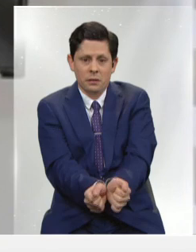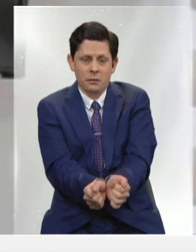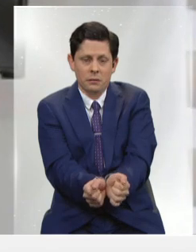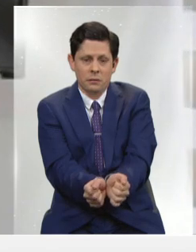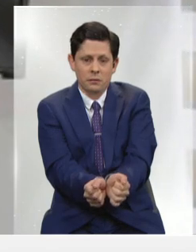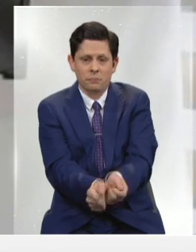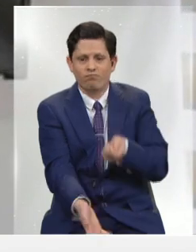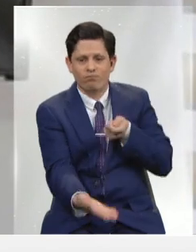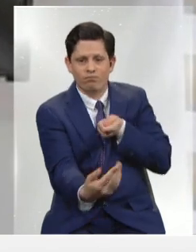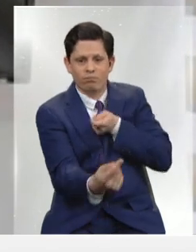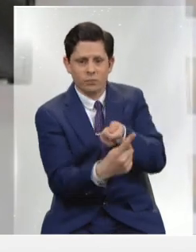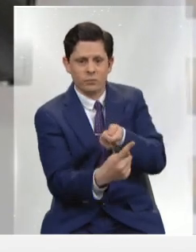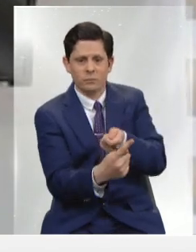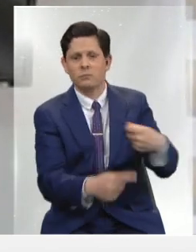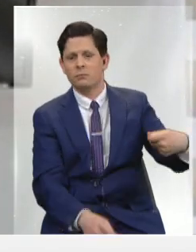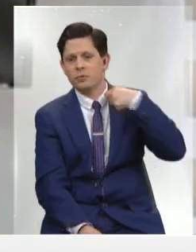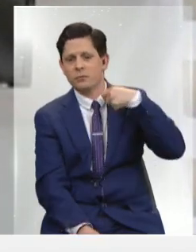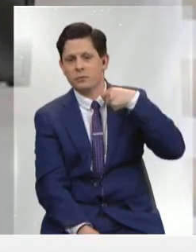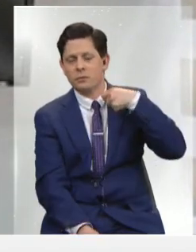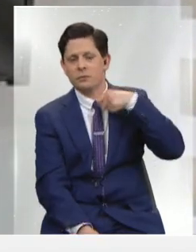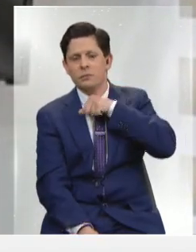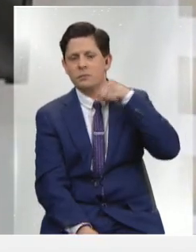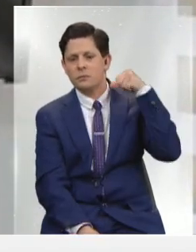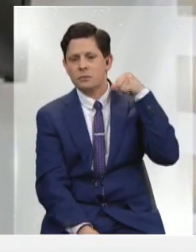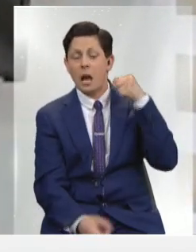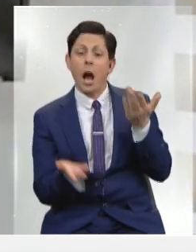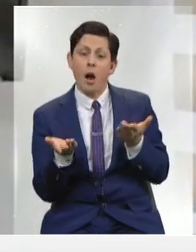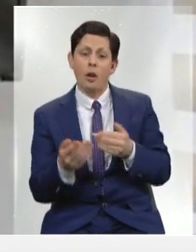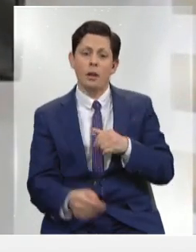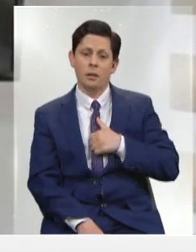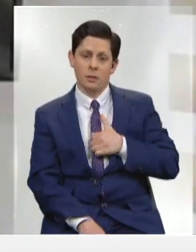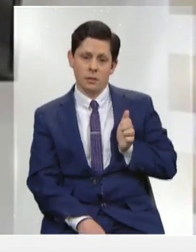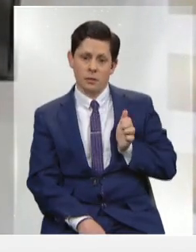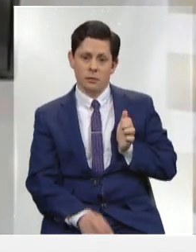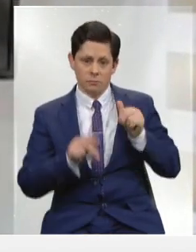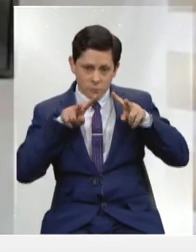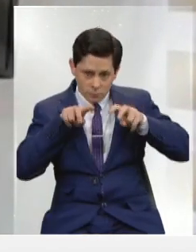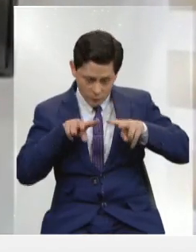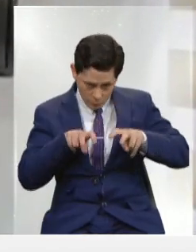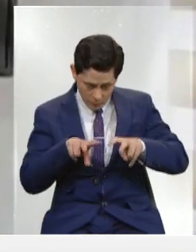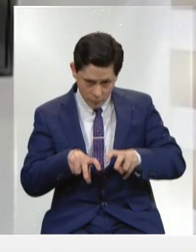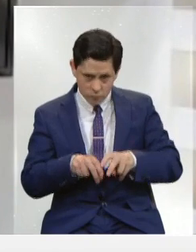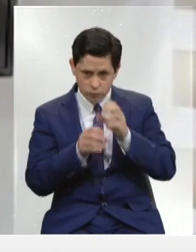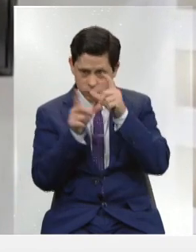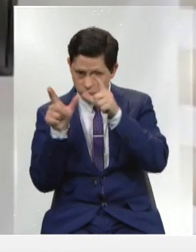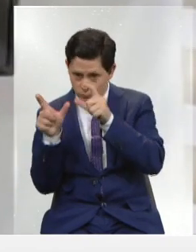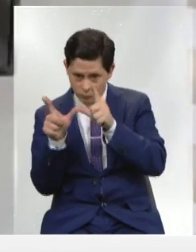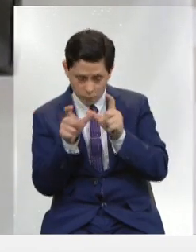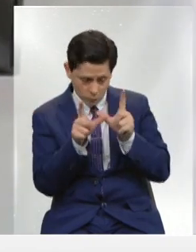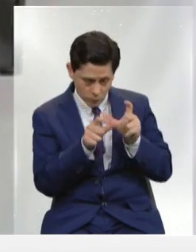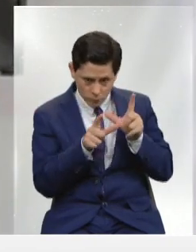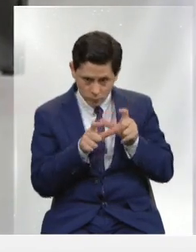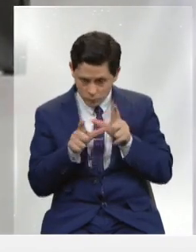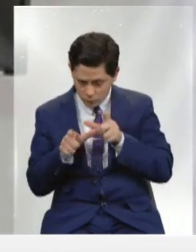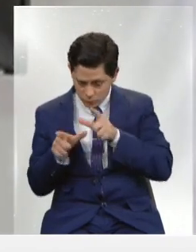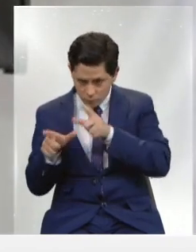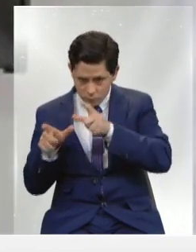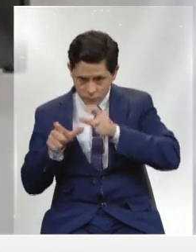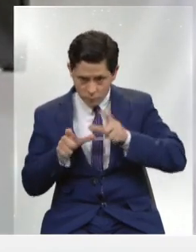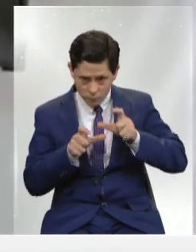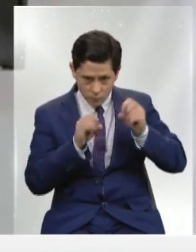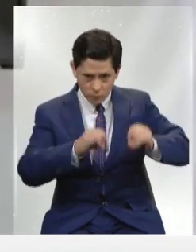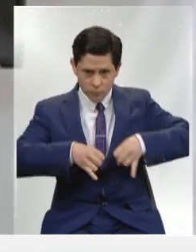la muerte. En estos momentos los investigadores de la brigada se encuentran abocados a establecer la dinámica de los